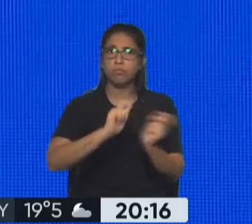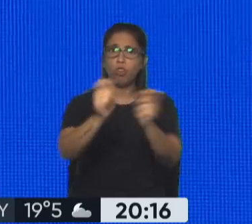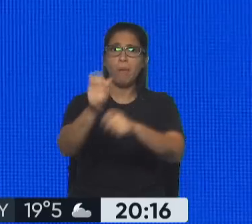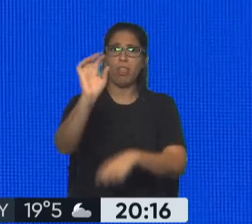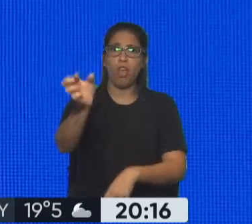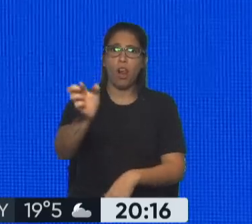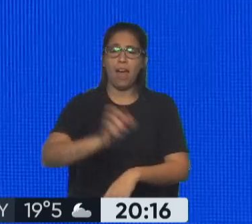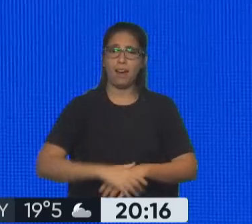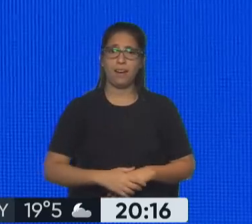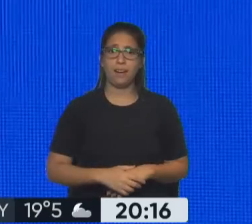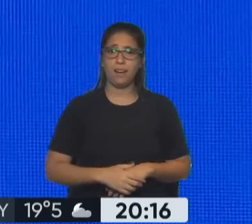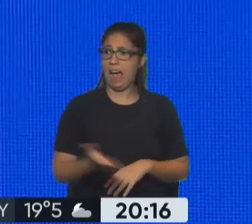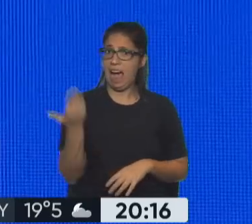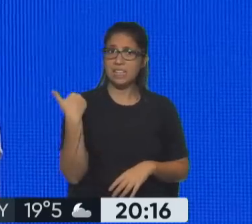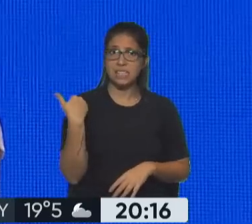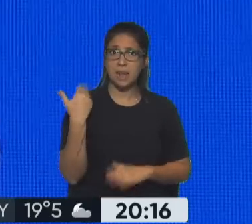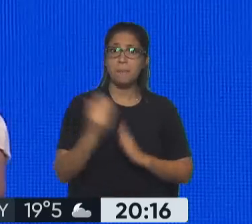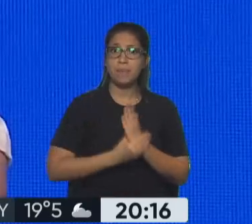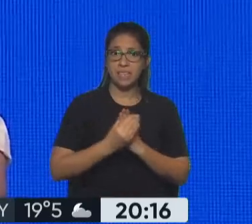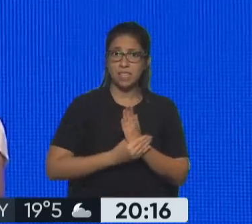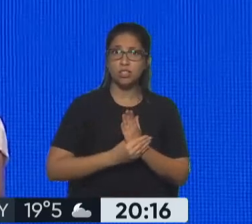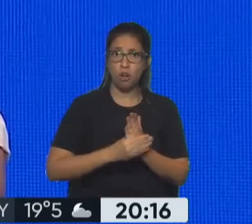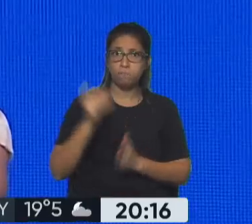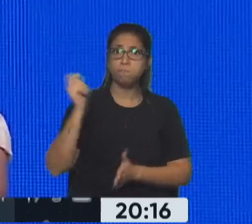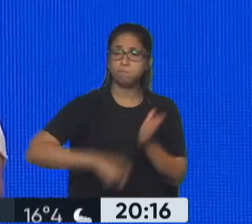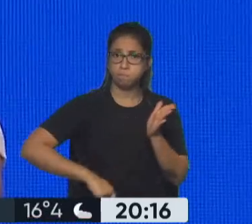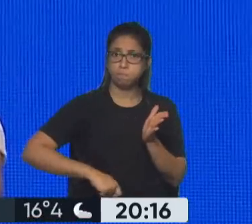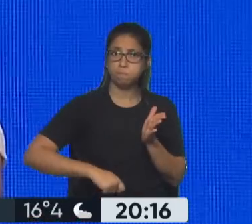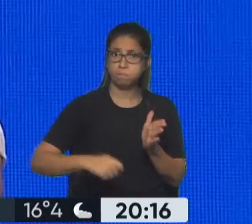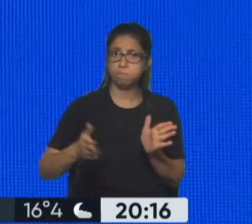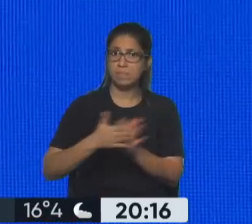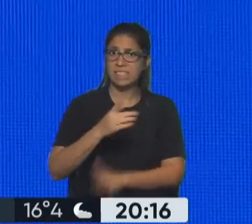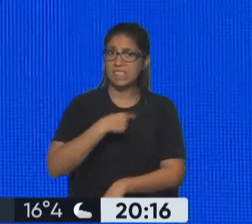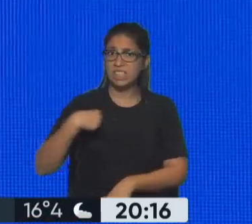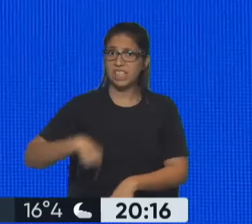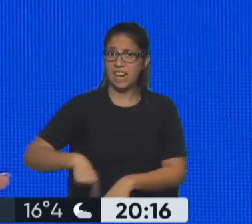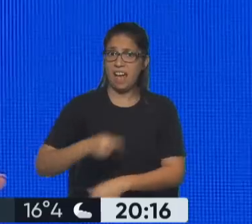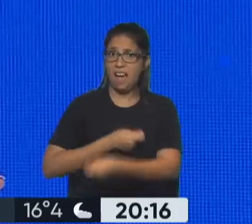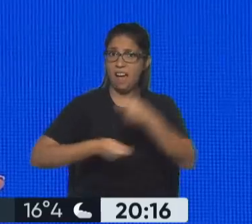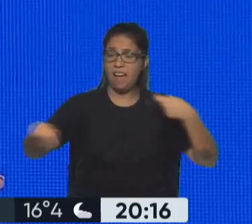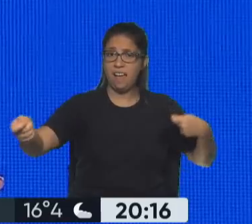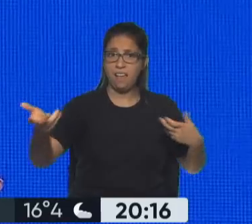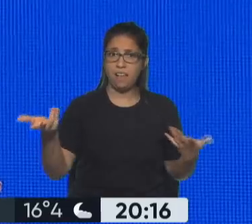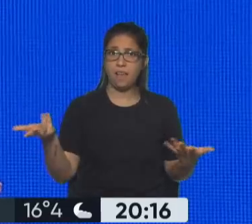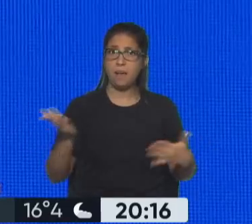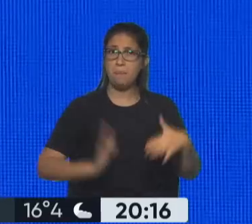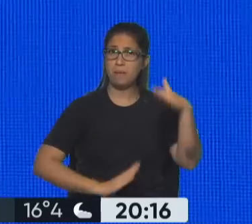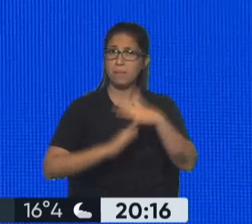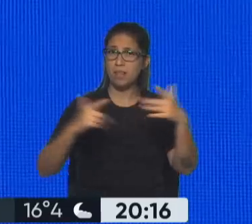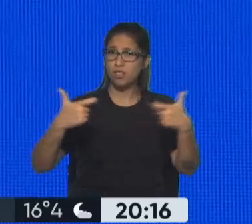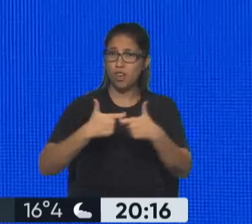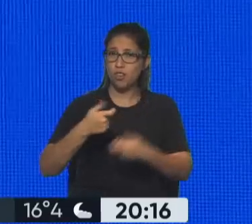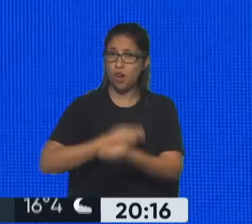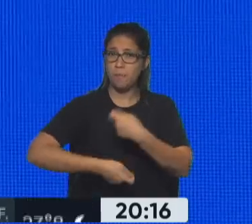dólar. Ayer el ministro estaba firmando con China el intercambio, nuestro principal socio